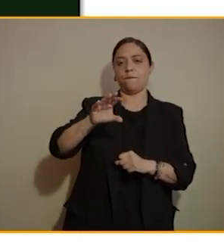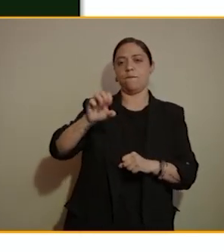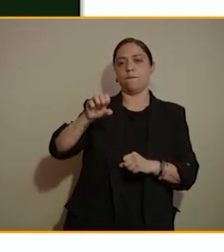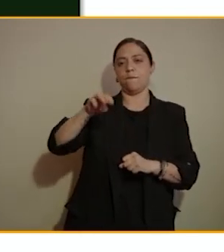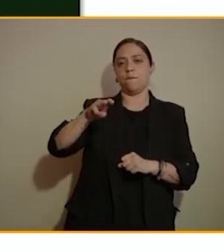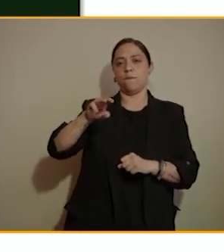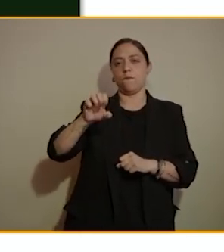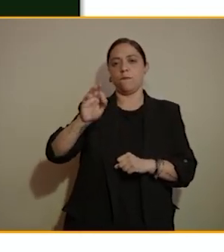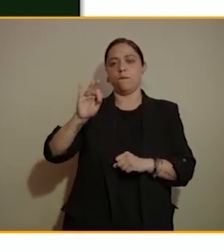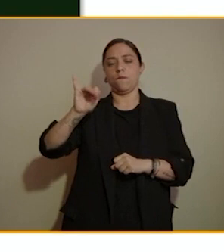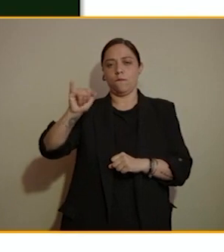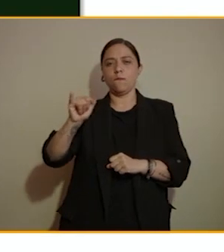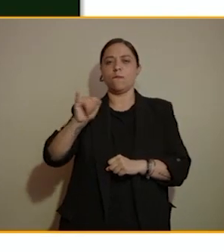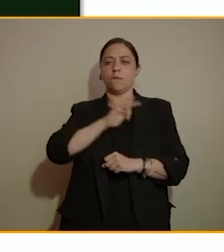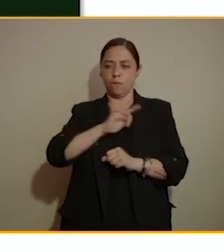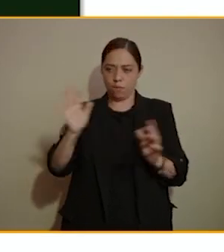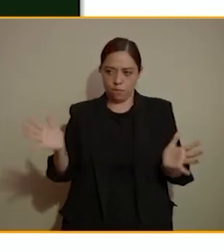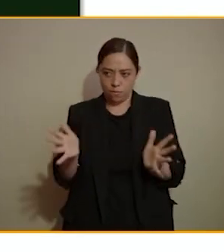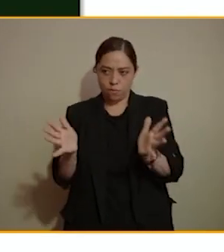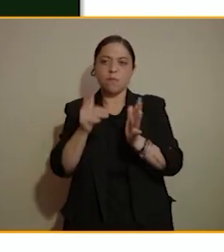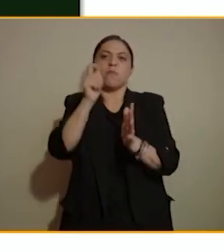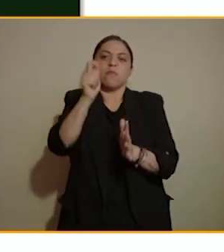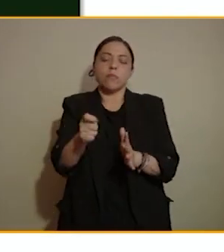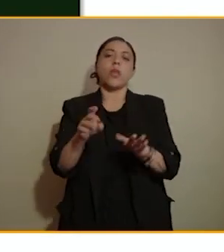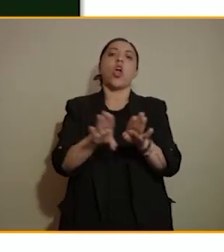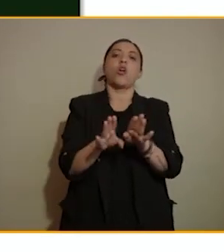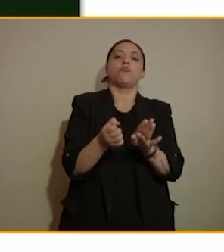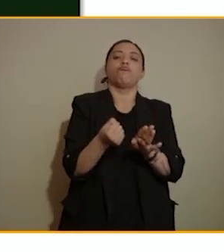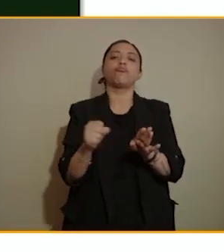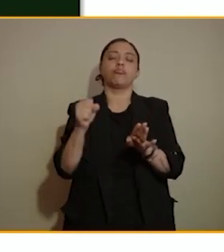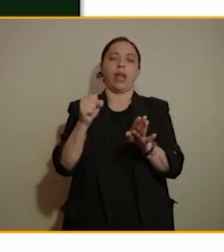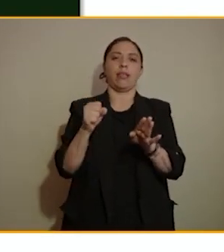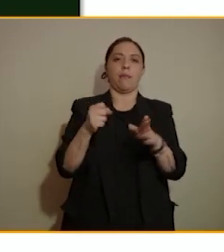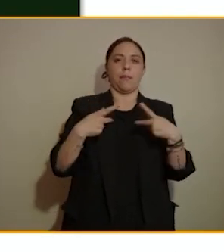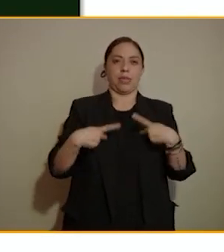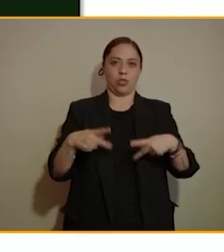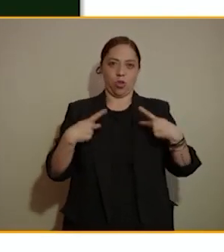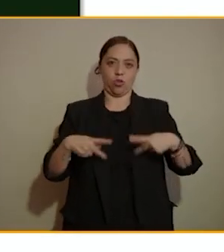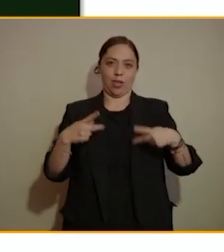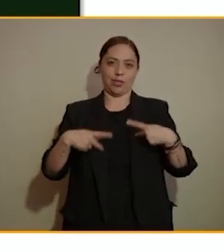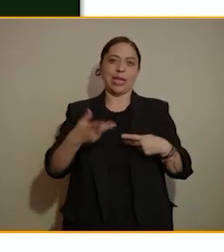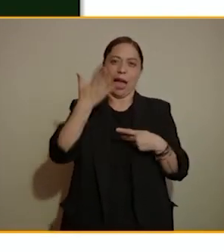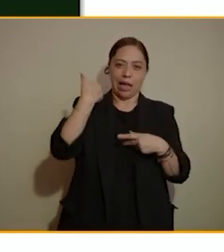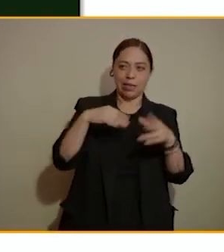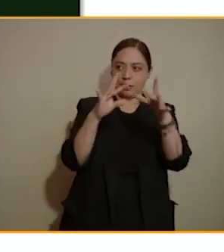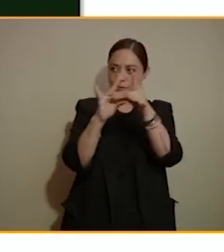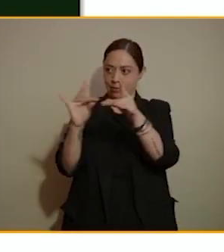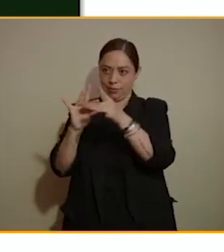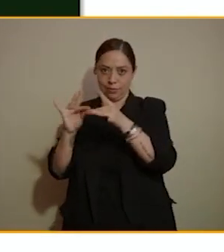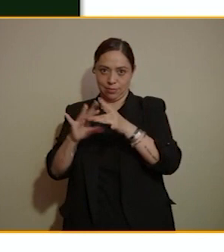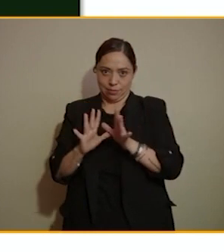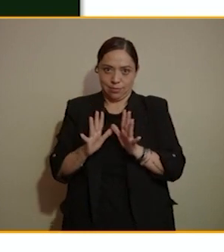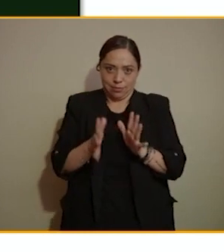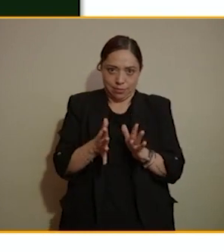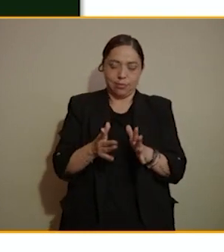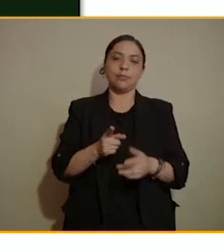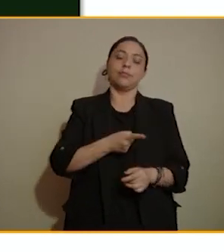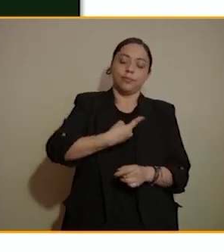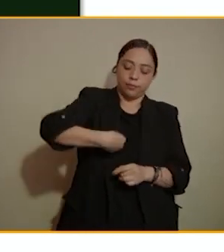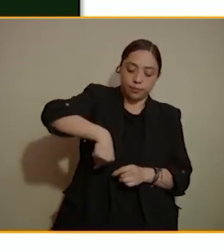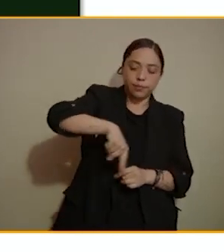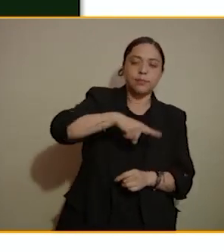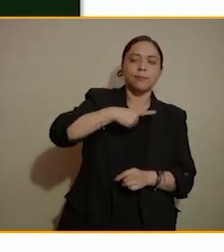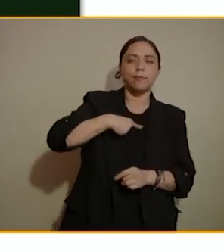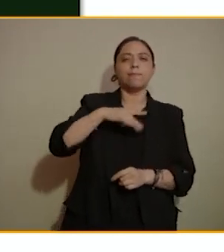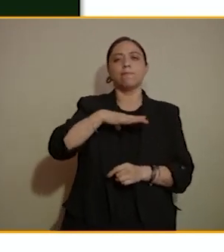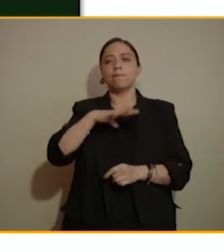fomenta mucho, es el tema de desarrollo de sus proveedores, por todo lo que ya les comenté. Nosotros, desde donde estemos,